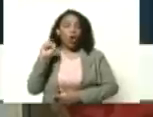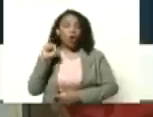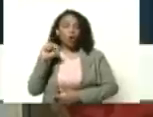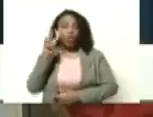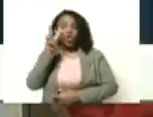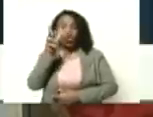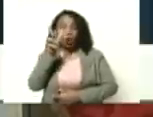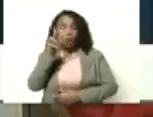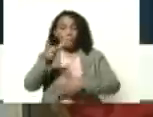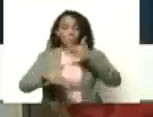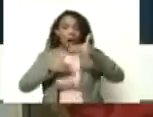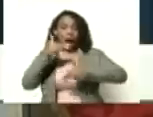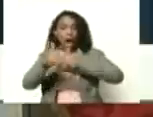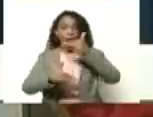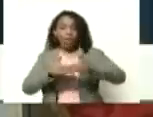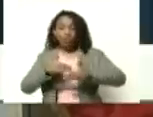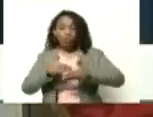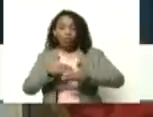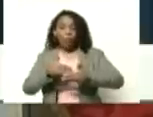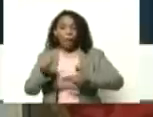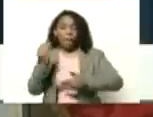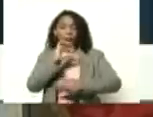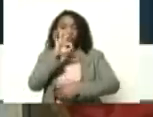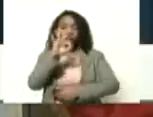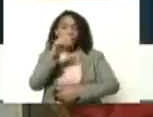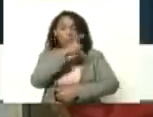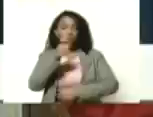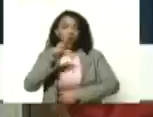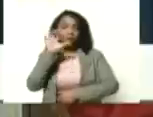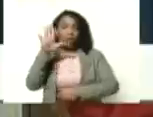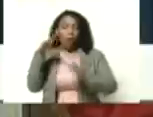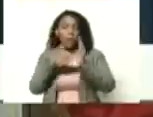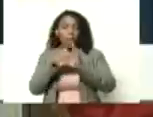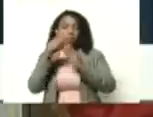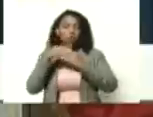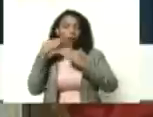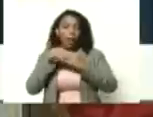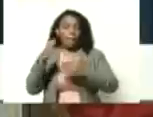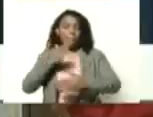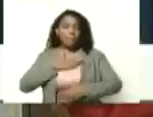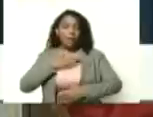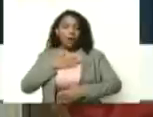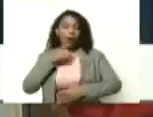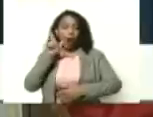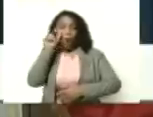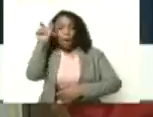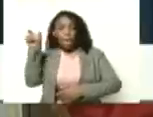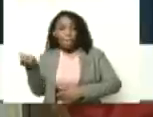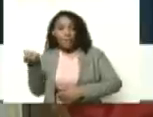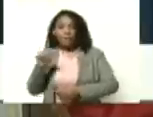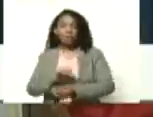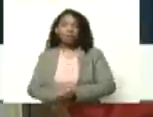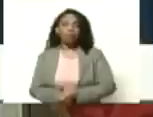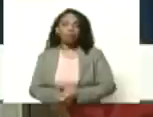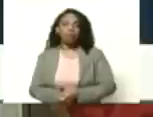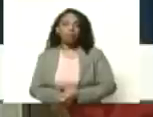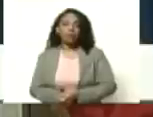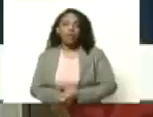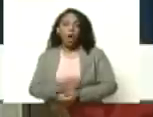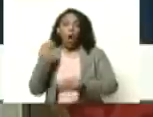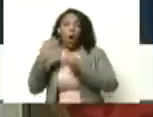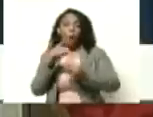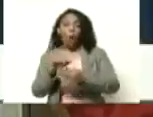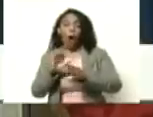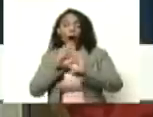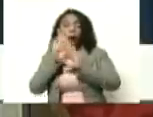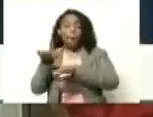y dos sicarios más es decir para tres personas cinco mil dólares y para él como el facilitador